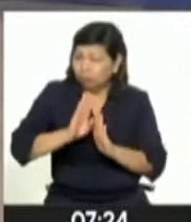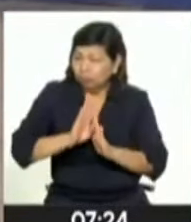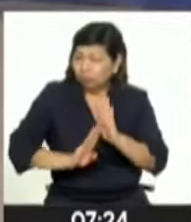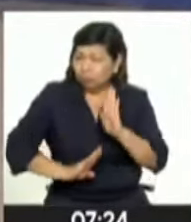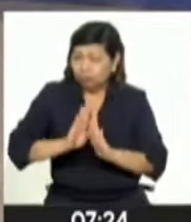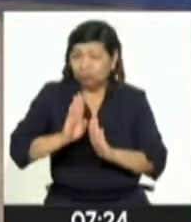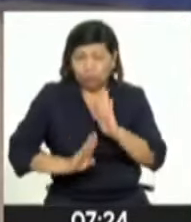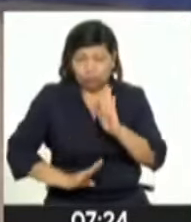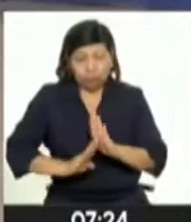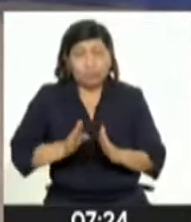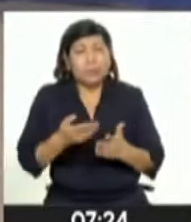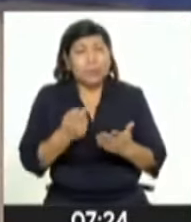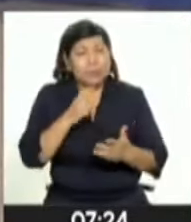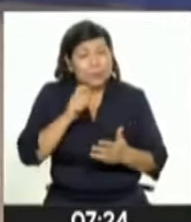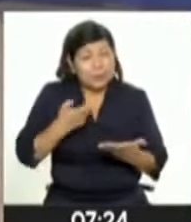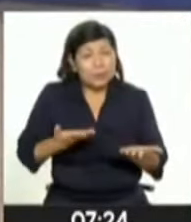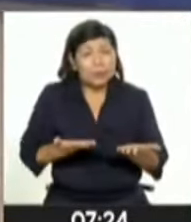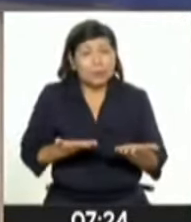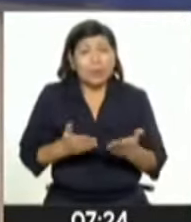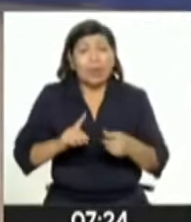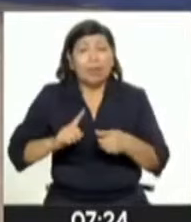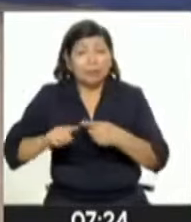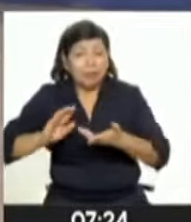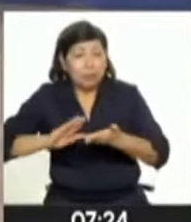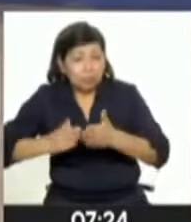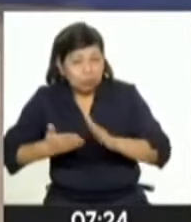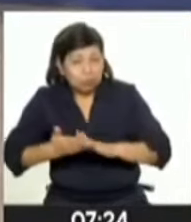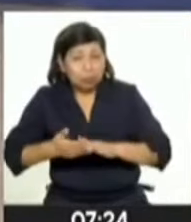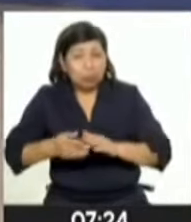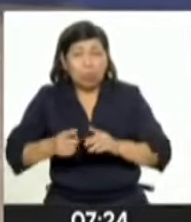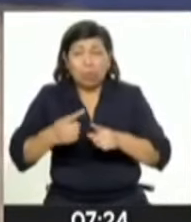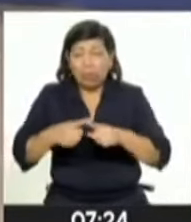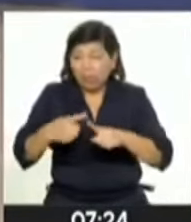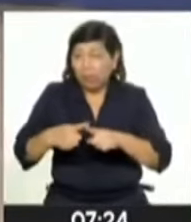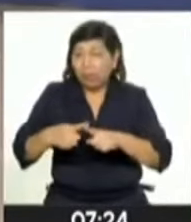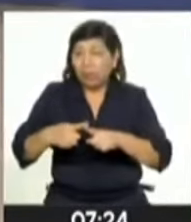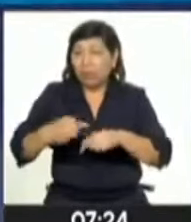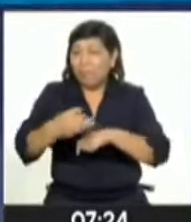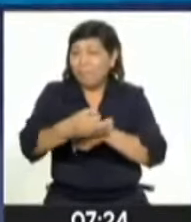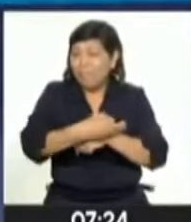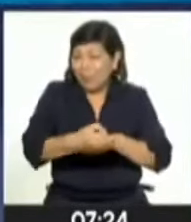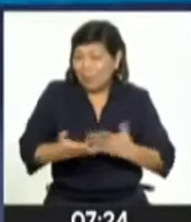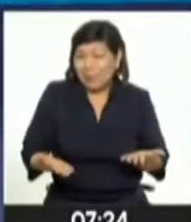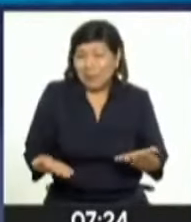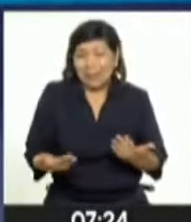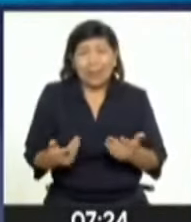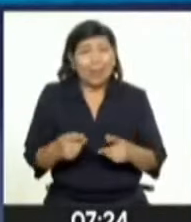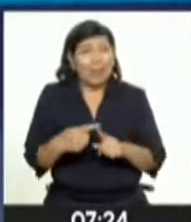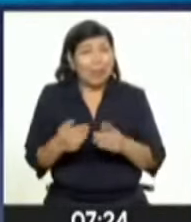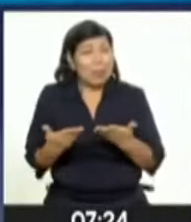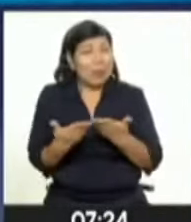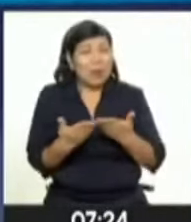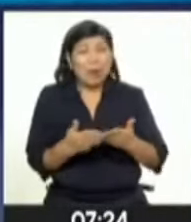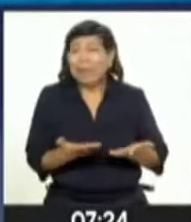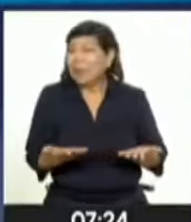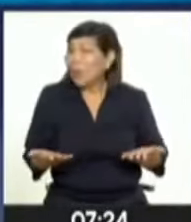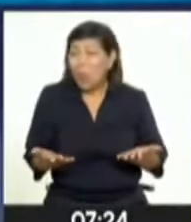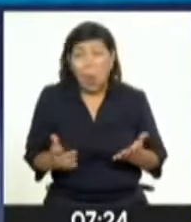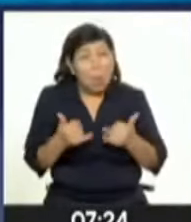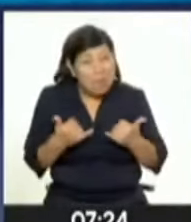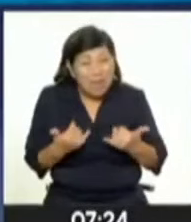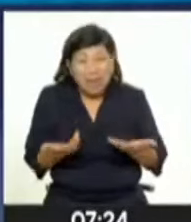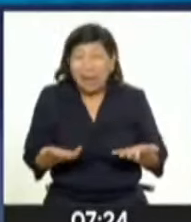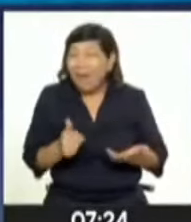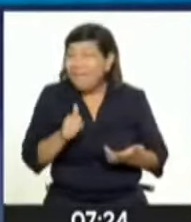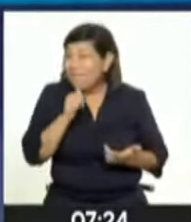atender rápidamente a en las comunidades y en general a todas las localidades, porque sí, efectivamente, tenemos instituciones educativas que no están en buen